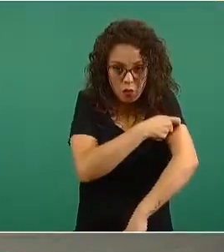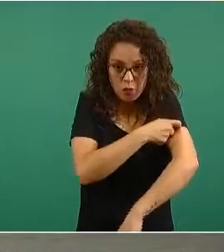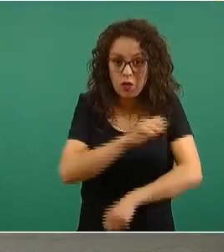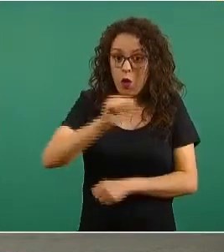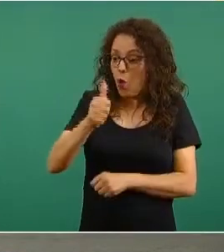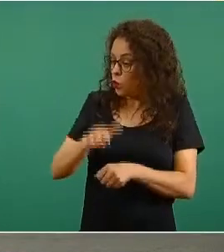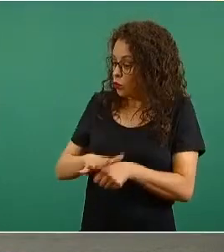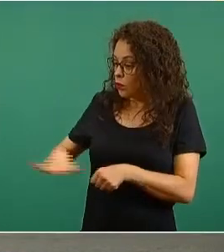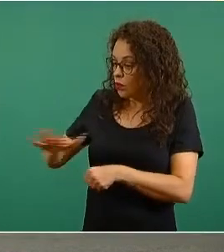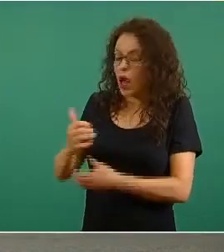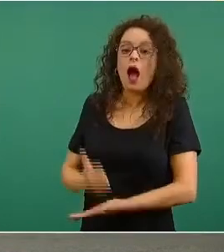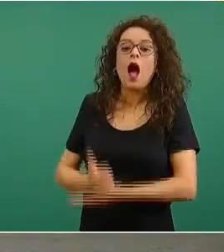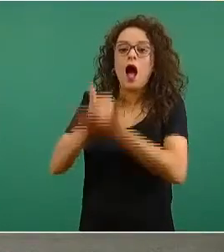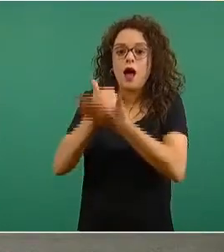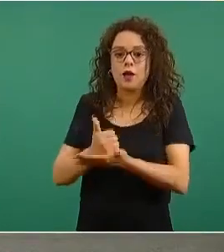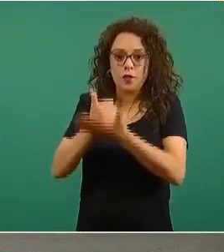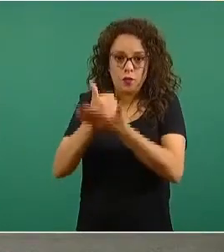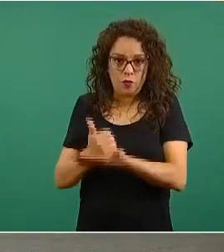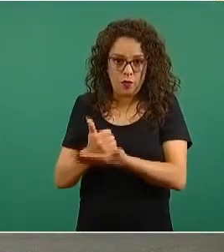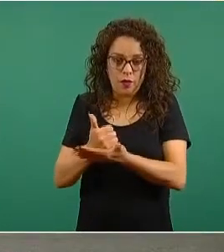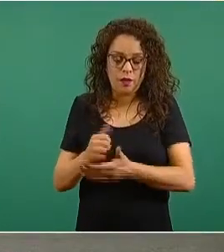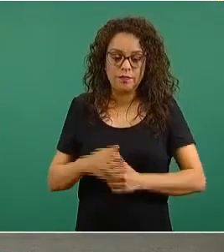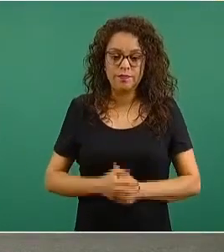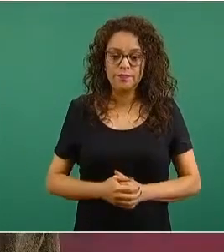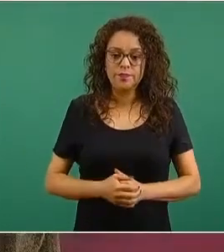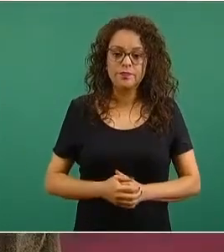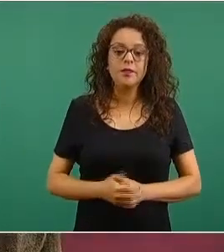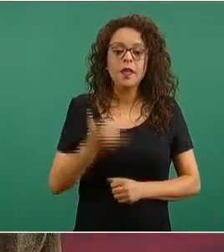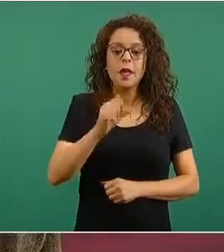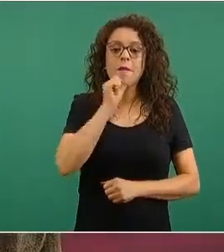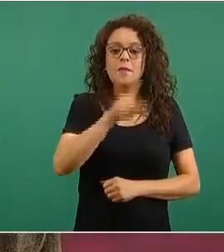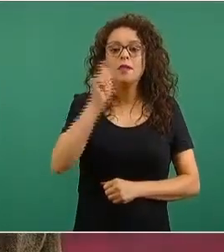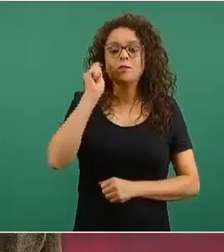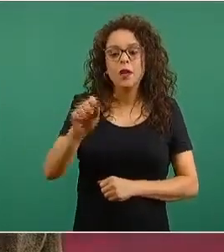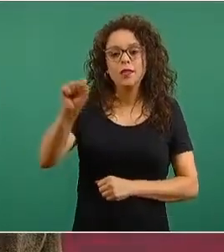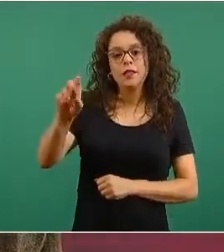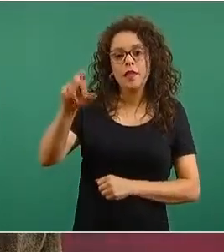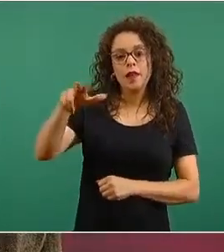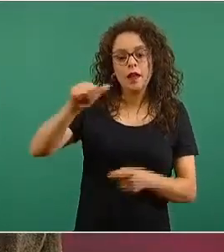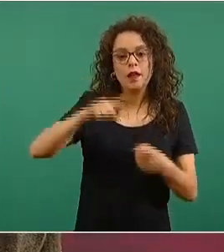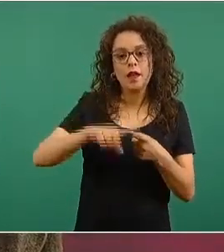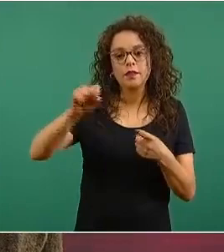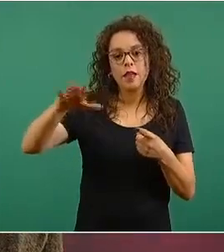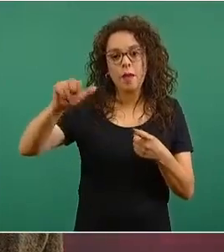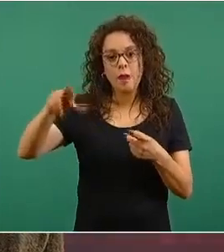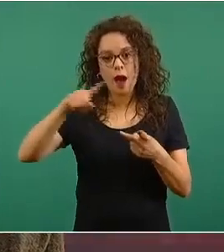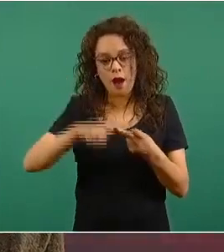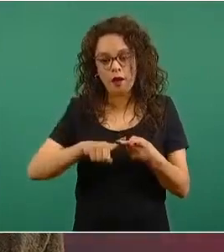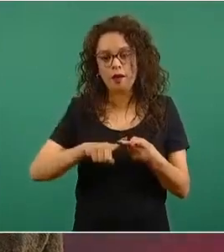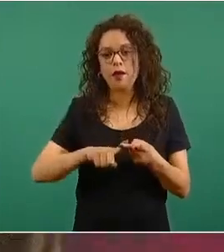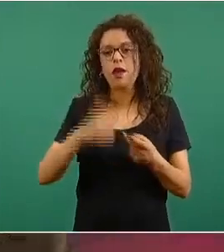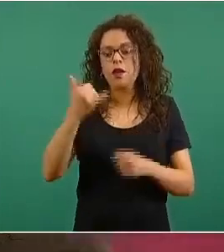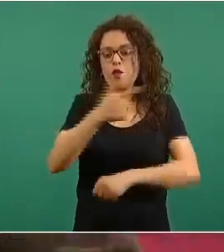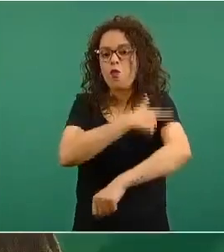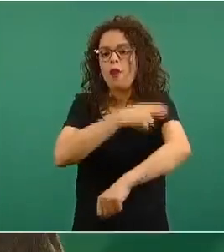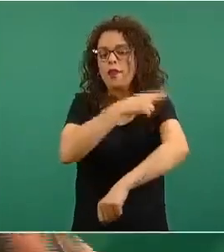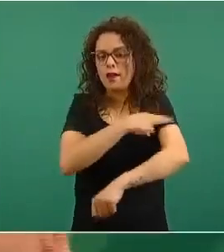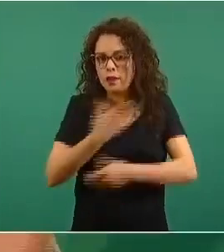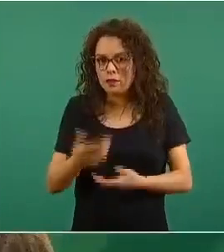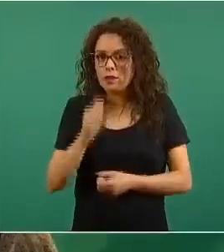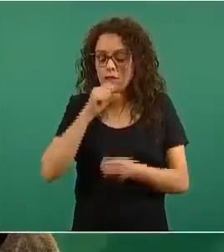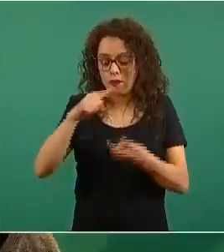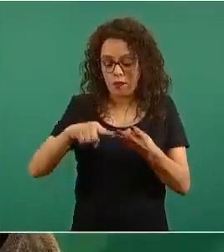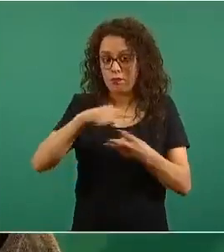vincular. Y hay también las Fuerzas Armadas, Sedena, Marina y la Guardia Nacional, que ayudan por un lado